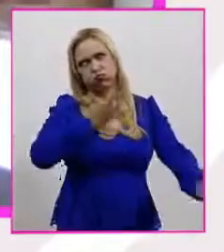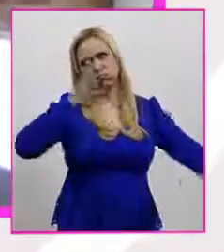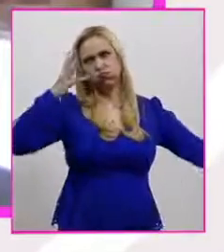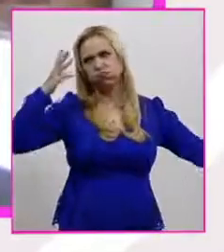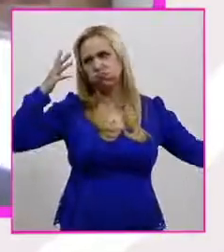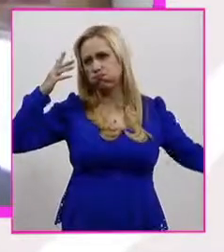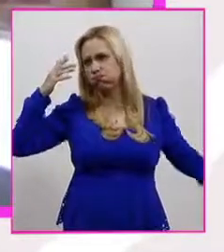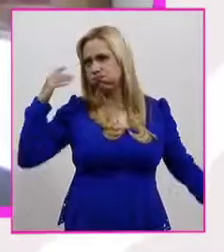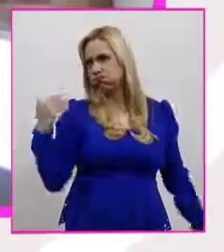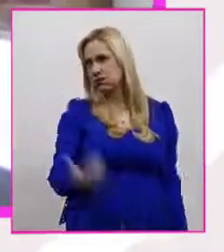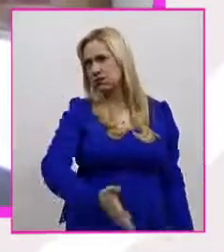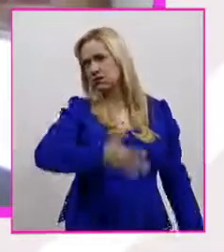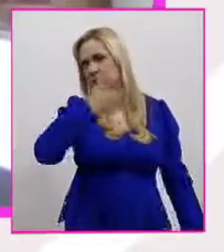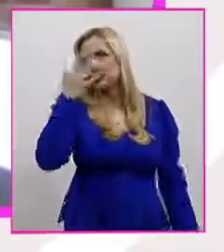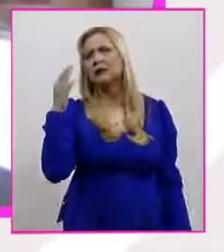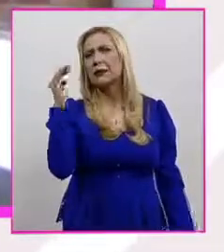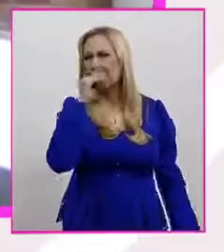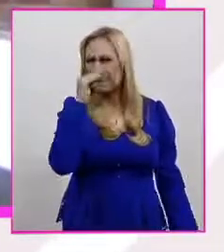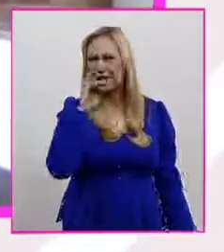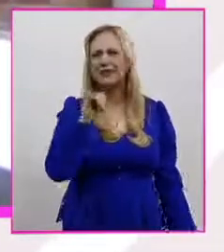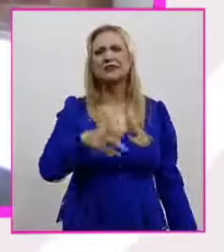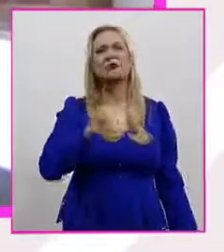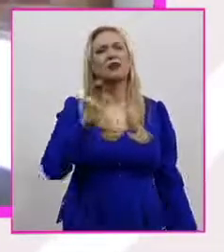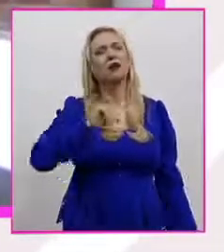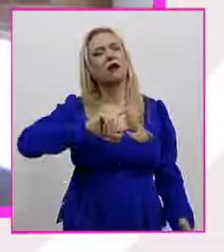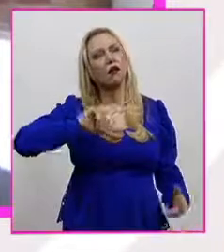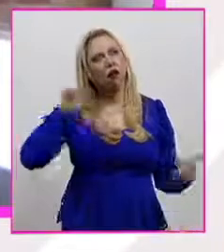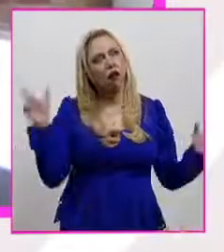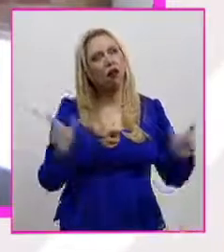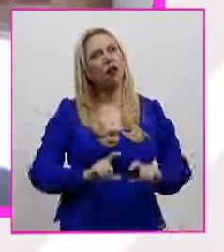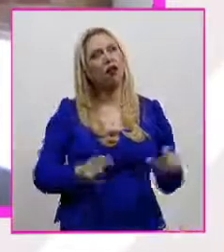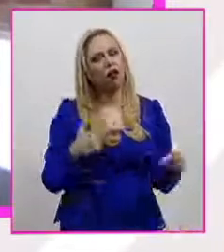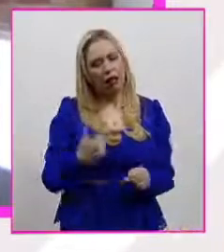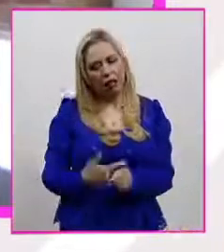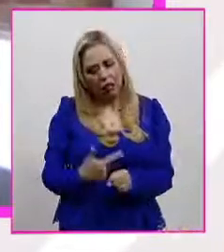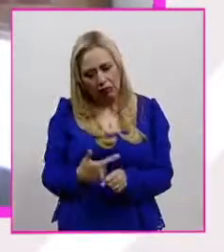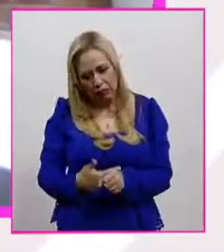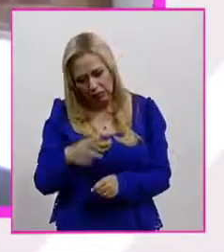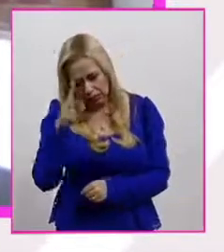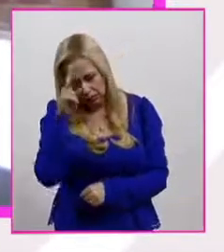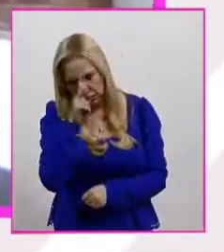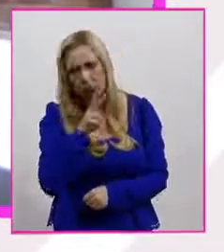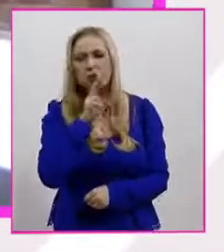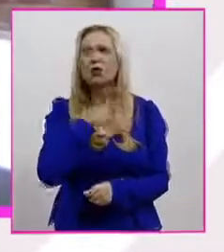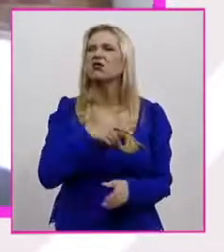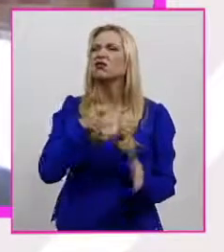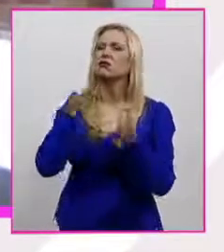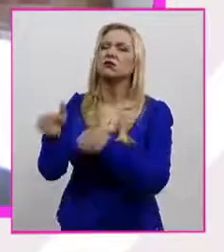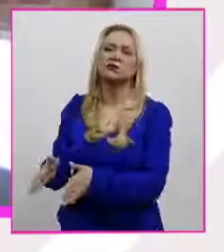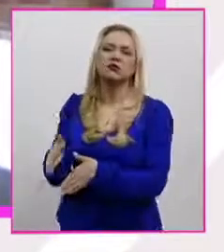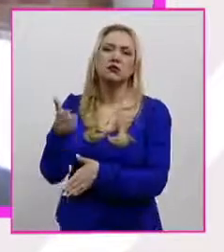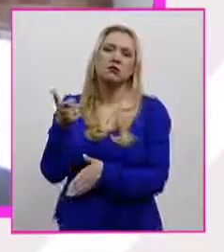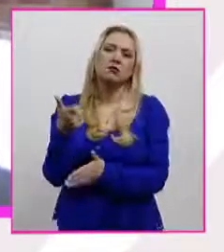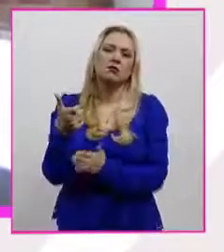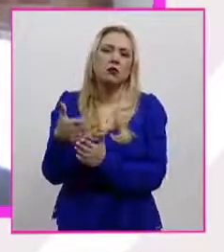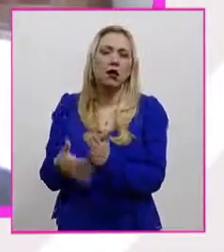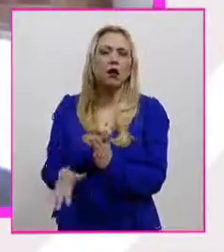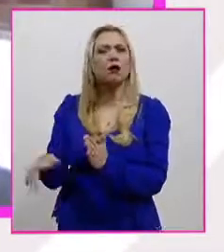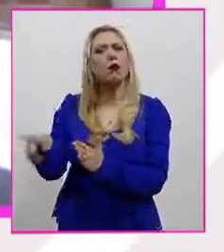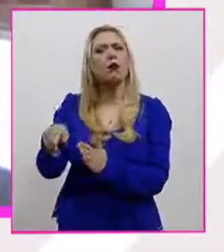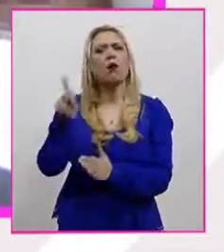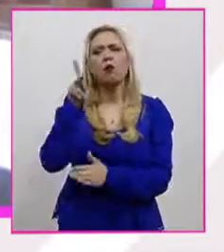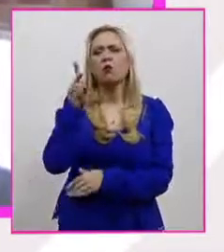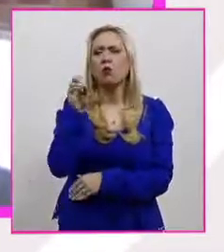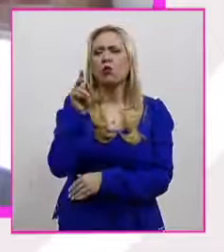una preferencia por el sistema privado, ¿no? Es más bien porque las personas saben que si van al sistema público, este está rebasado y para que los atiendan va a